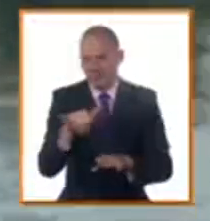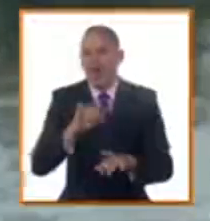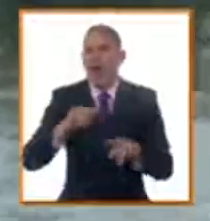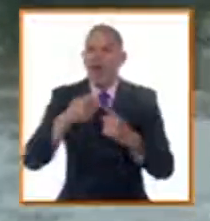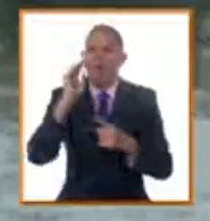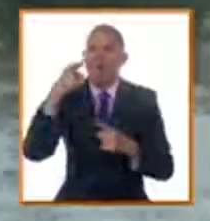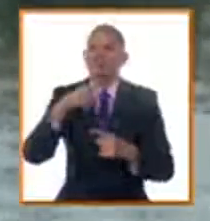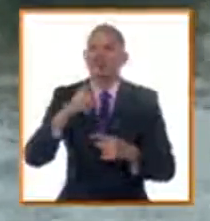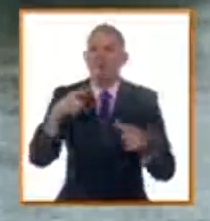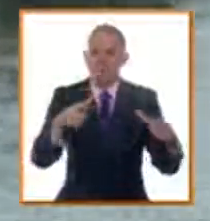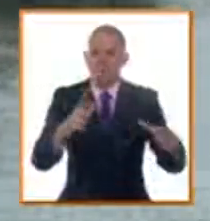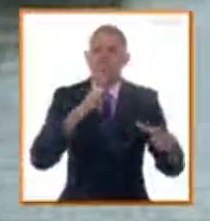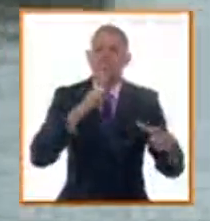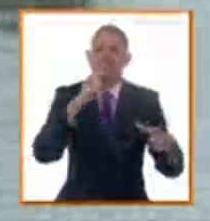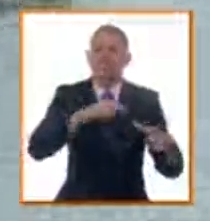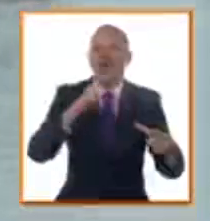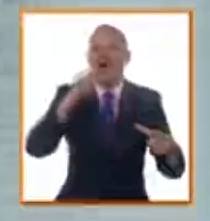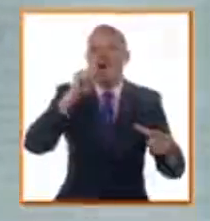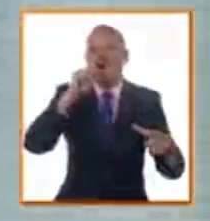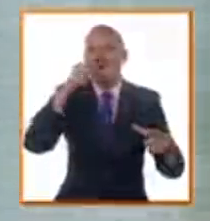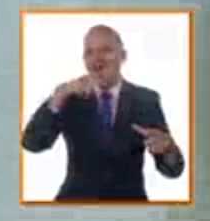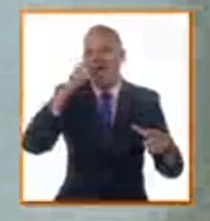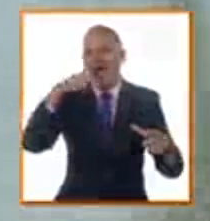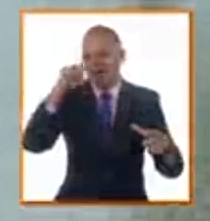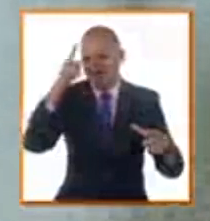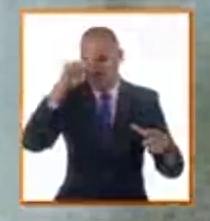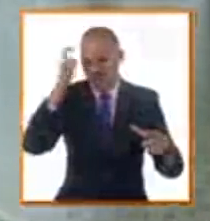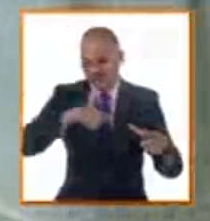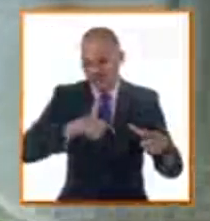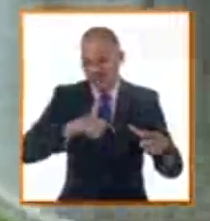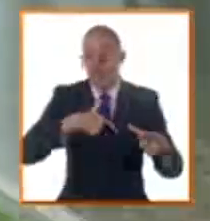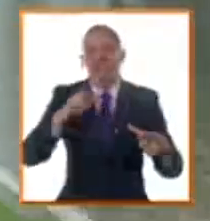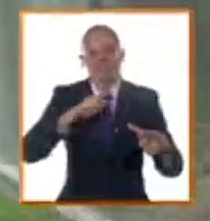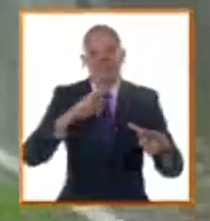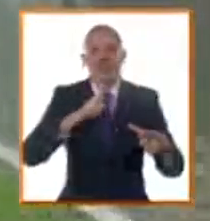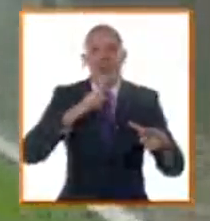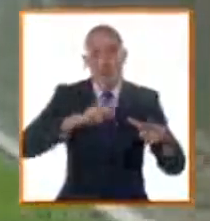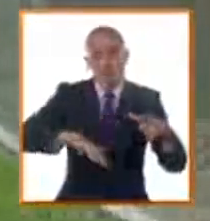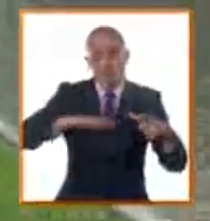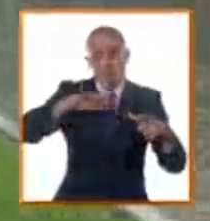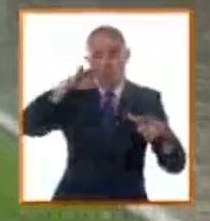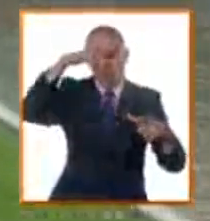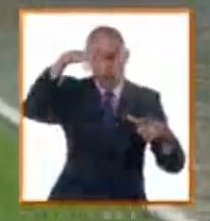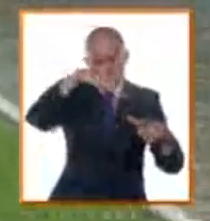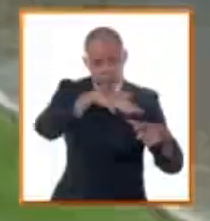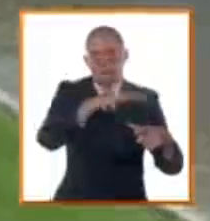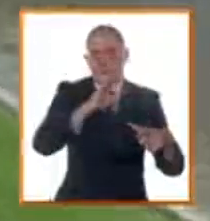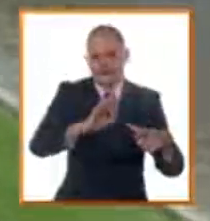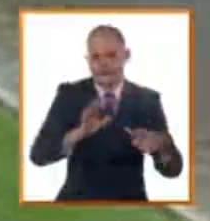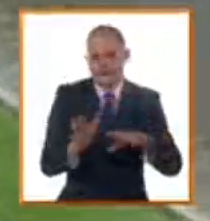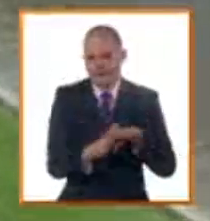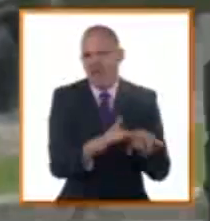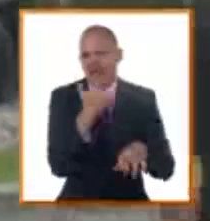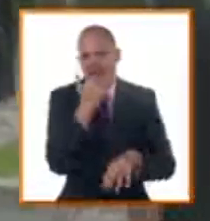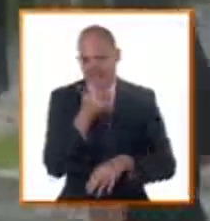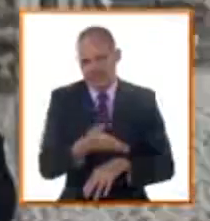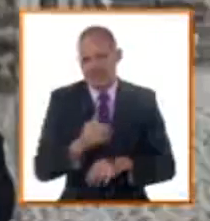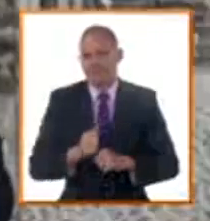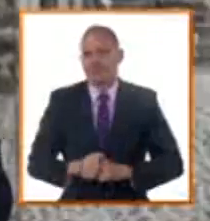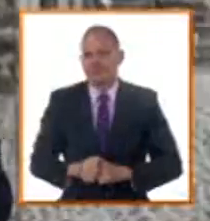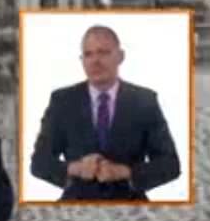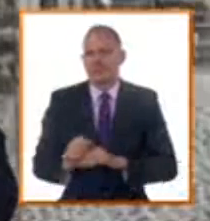del vertimiento y alivio de esta presa, también tuvieron serias afectaciones. Quisiéramos también precisar